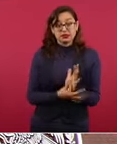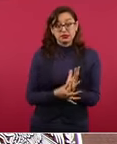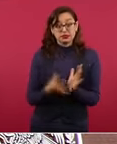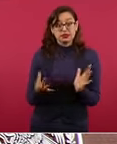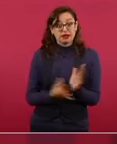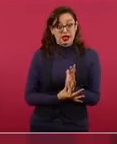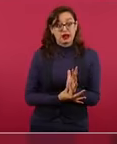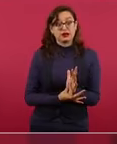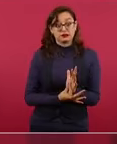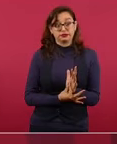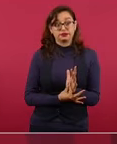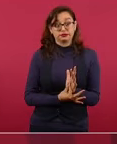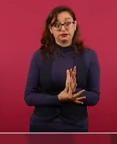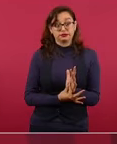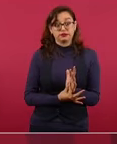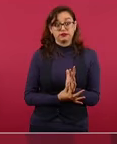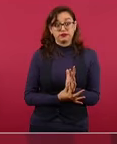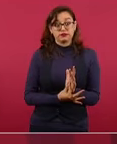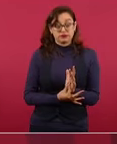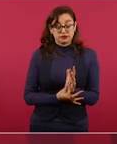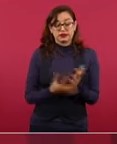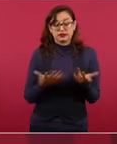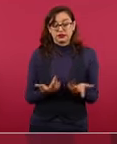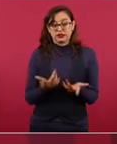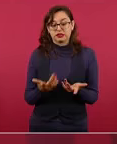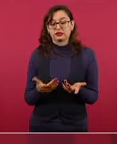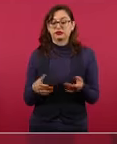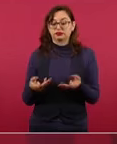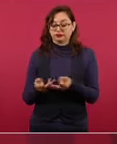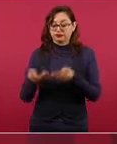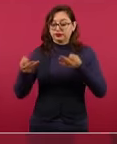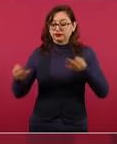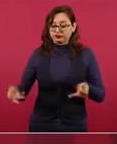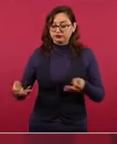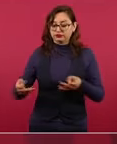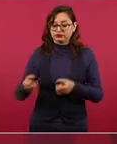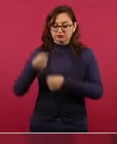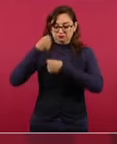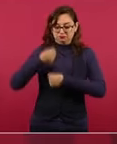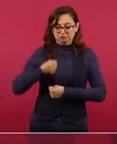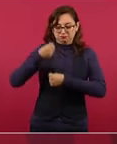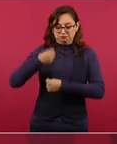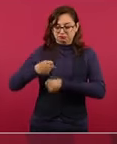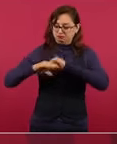porque eso se pone antes d